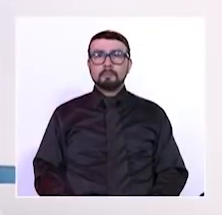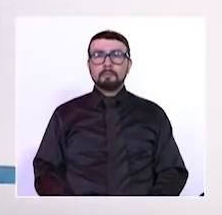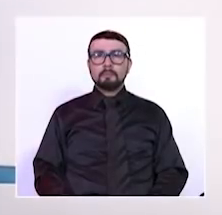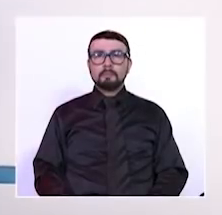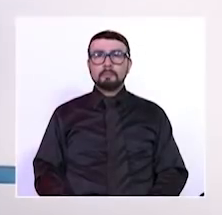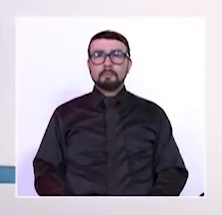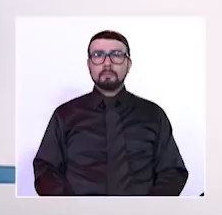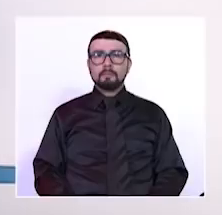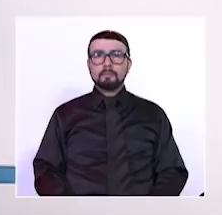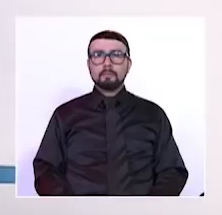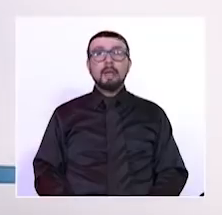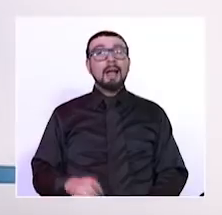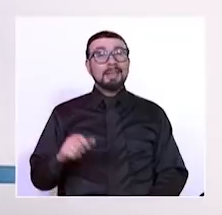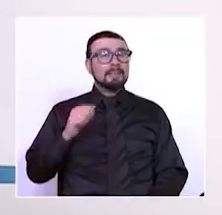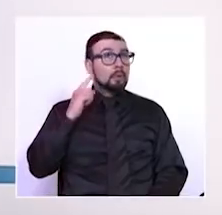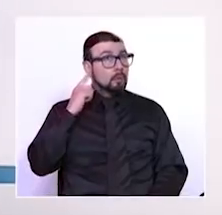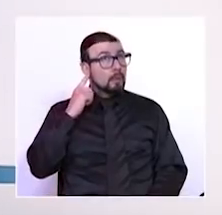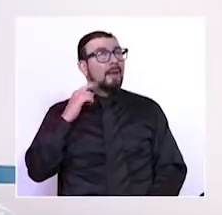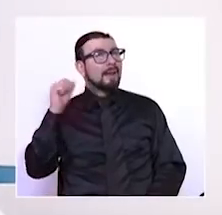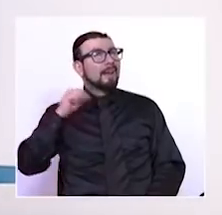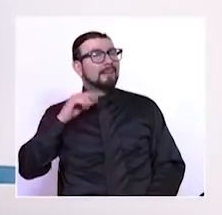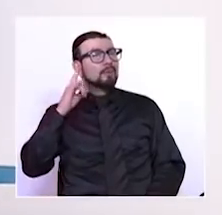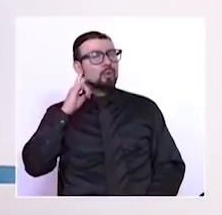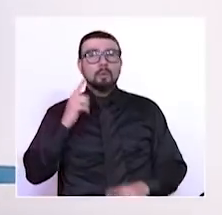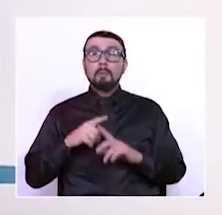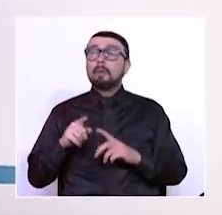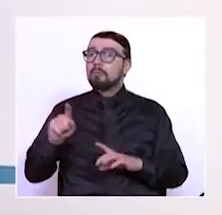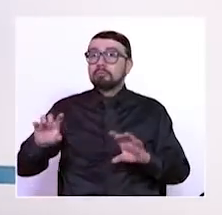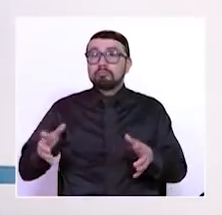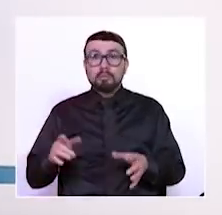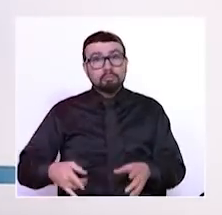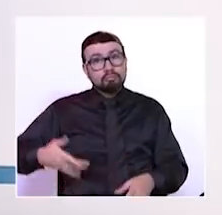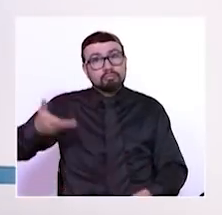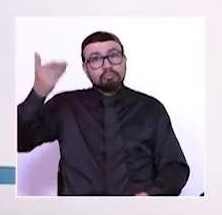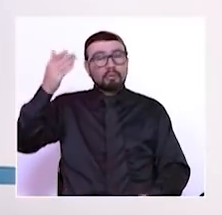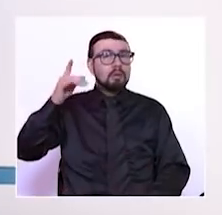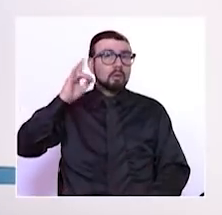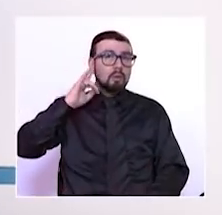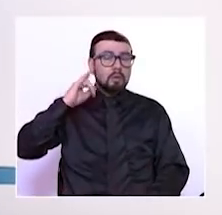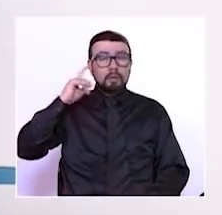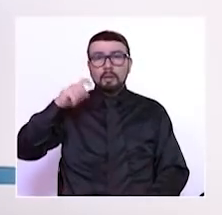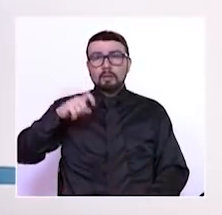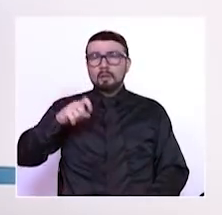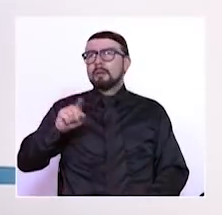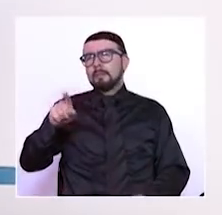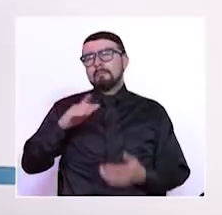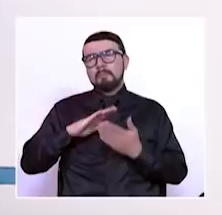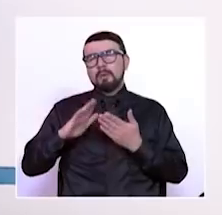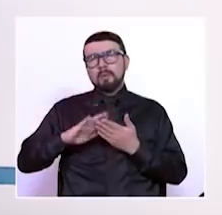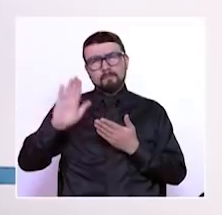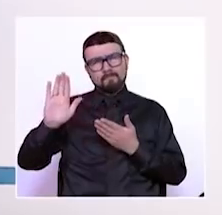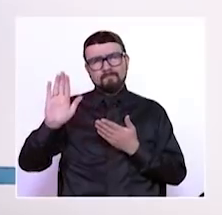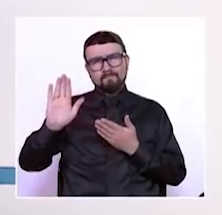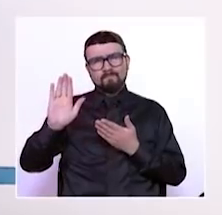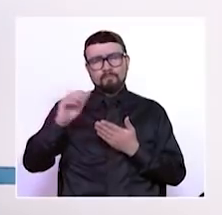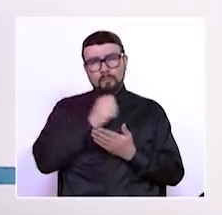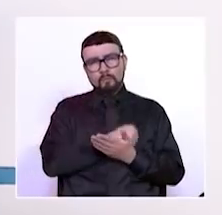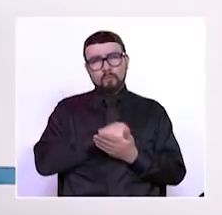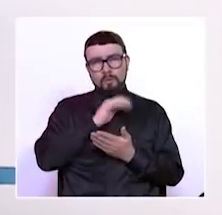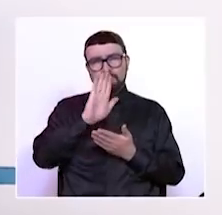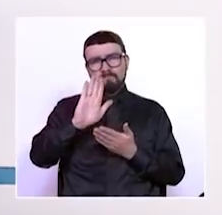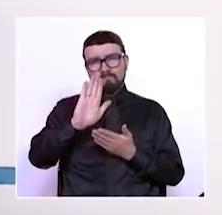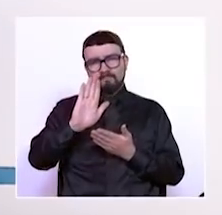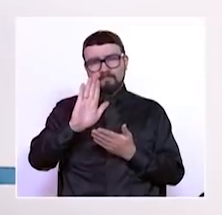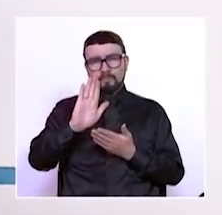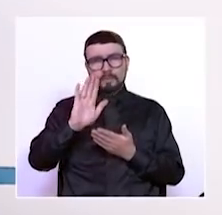No, sí, yo la estoy escuchando acá, pero que me den retorno, por favor, que ya está en la línea. Doña Bisaida, discúlpenos un momentico que nos